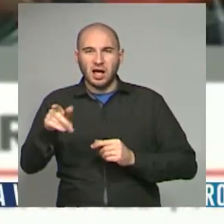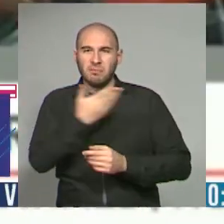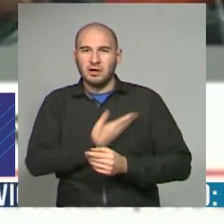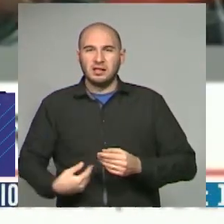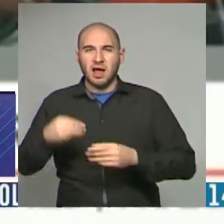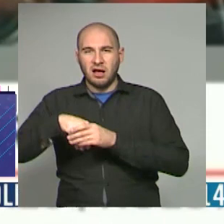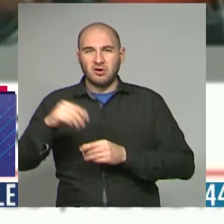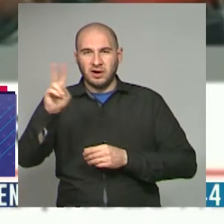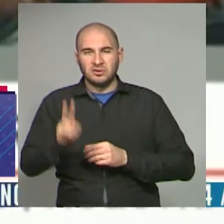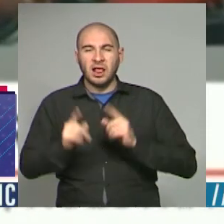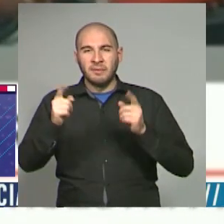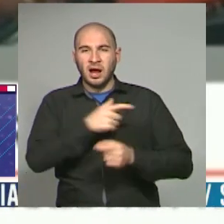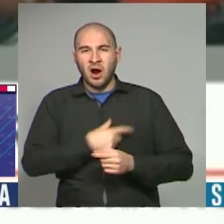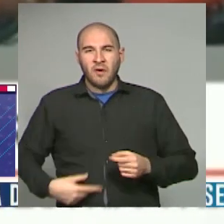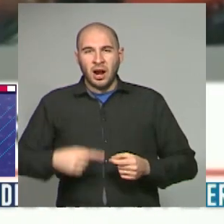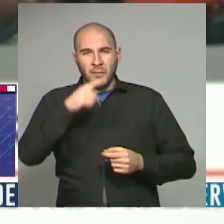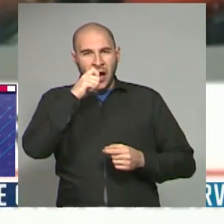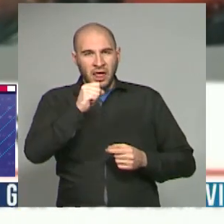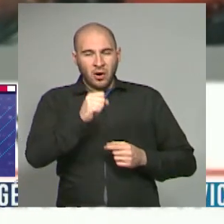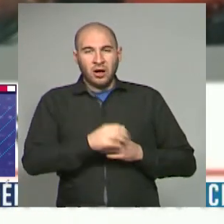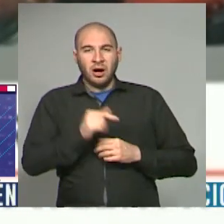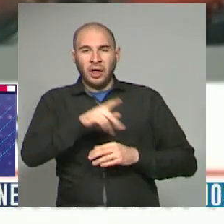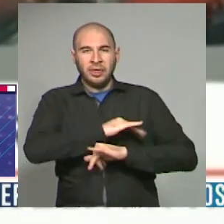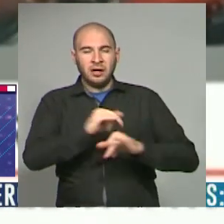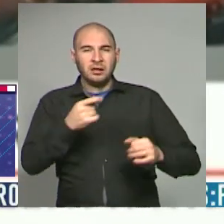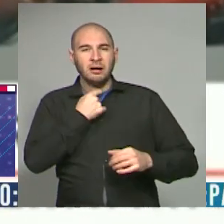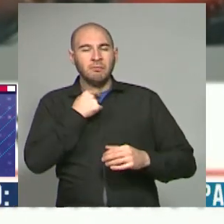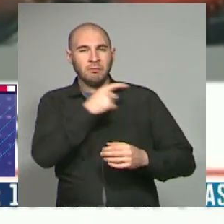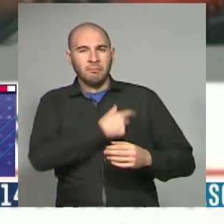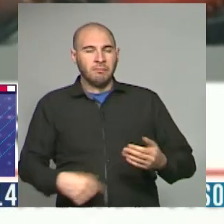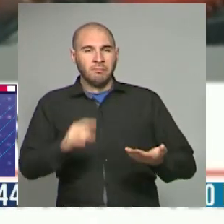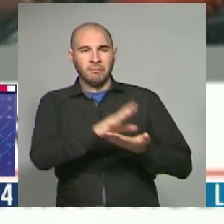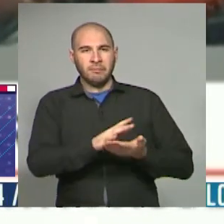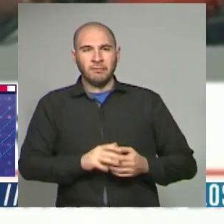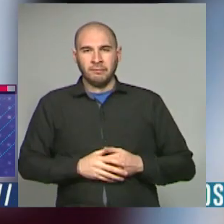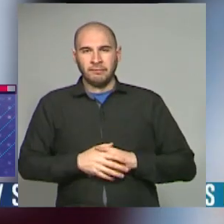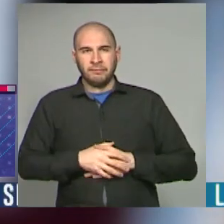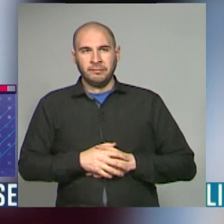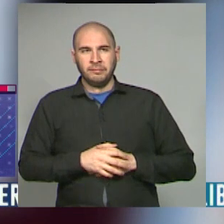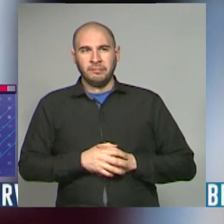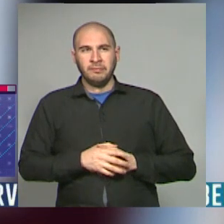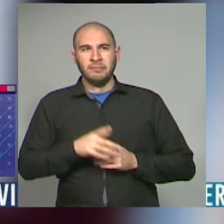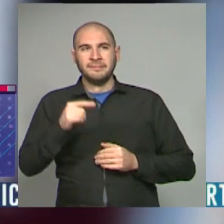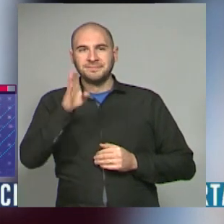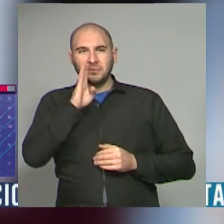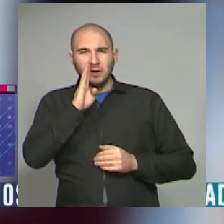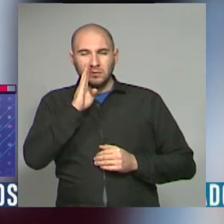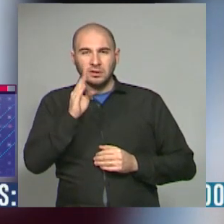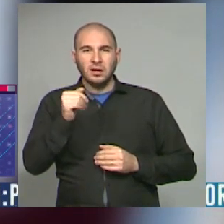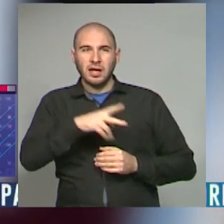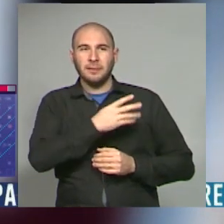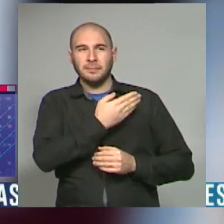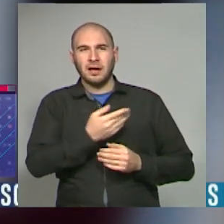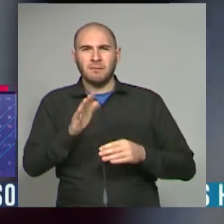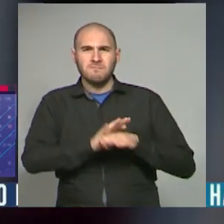de Venezuela, y del gobierno de Nicolás Maduro, que denunció un intento de golpe de Estado. Estados Unidos, que lidera la